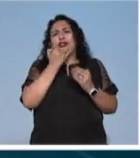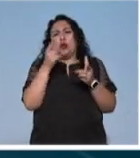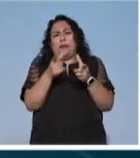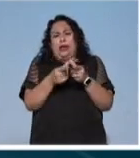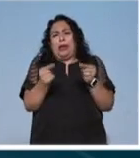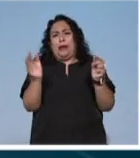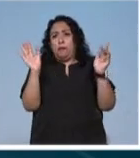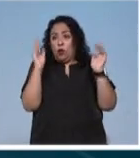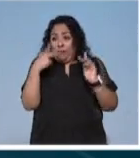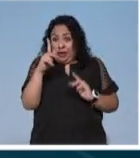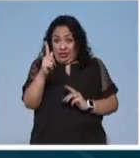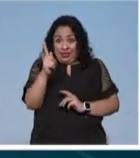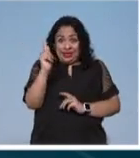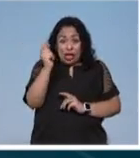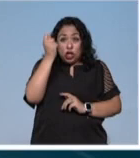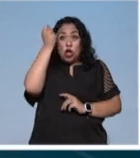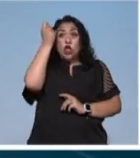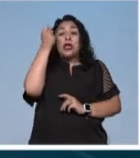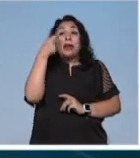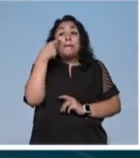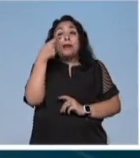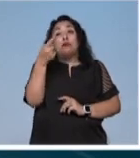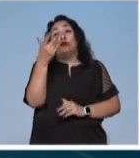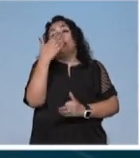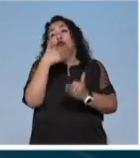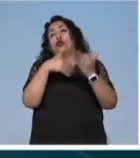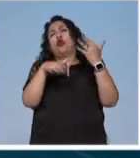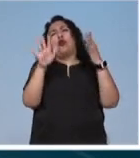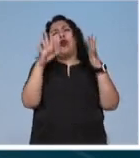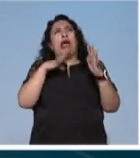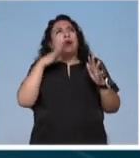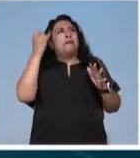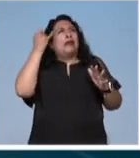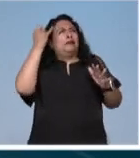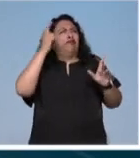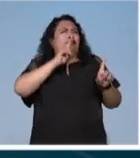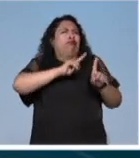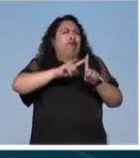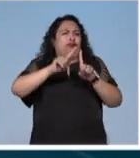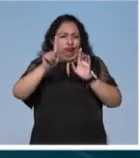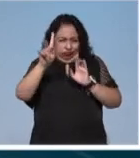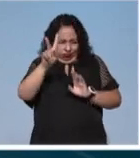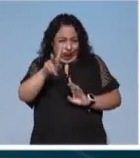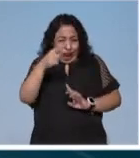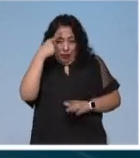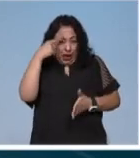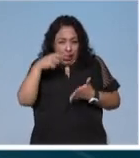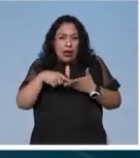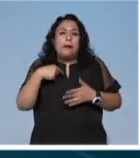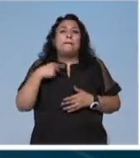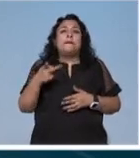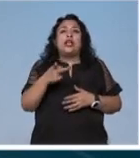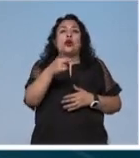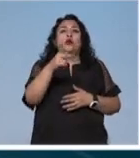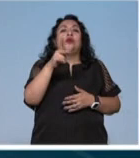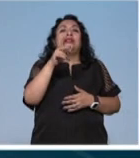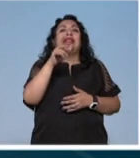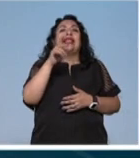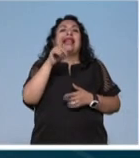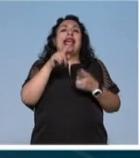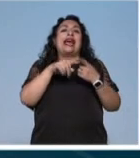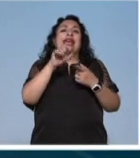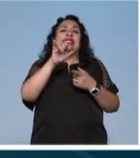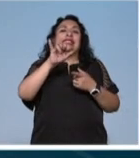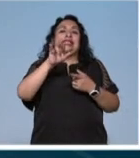Sin embargo, esta tecnología se encuentra presente en todo lo que podamos imaginar. Si no me creen, pregúntenle a Siri o Alexa.